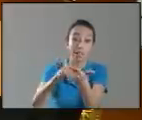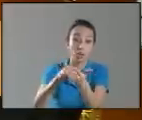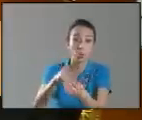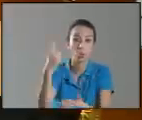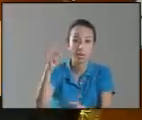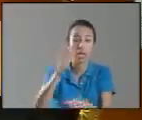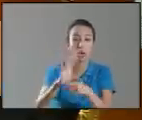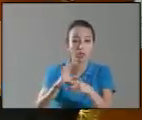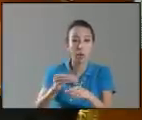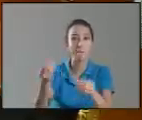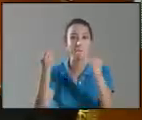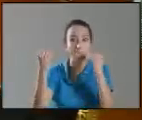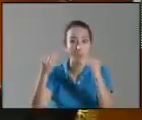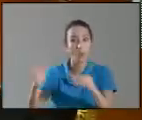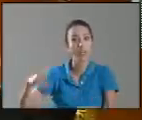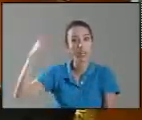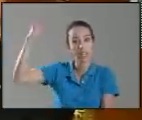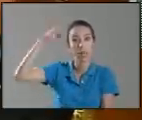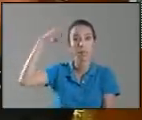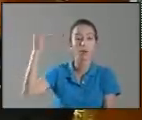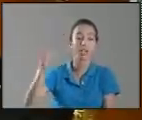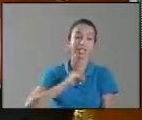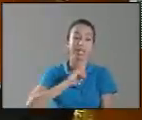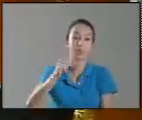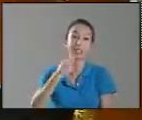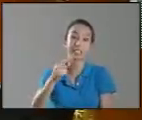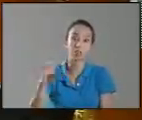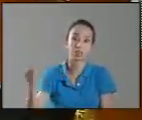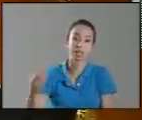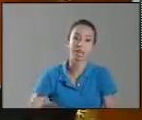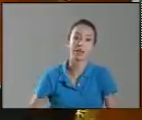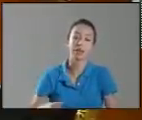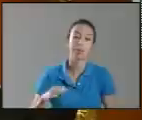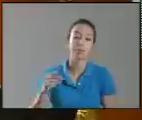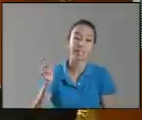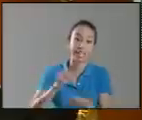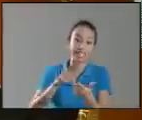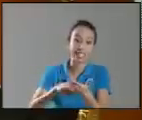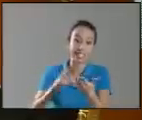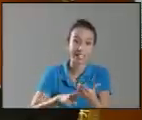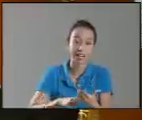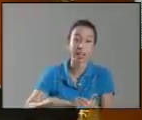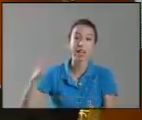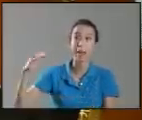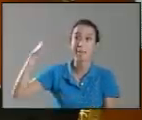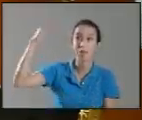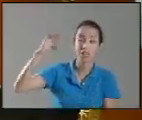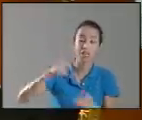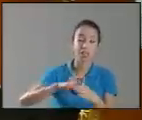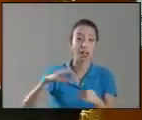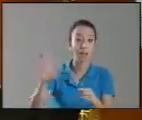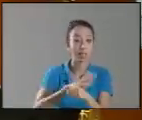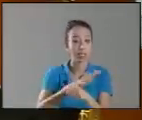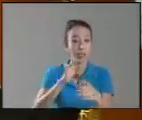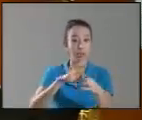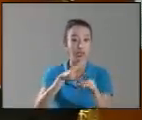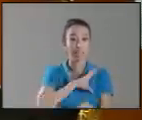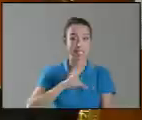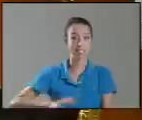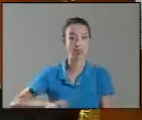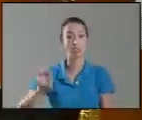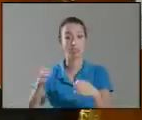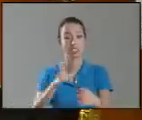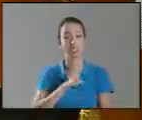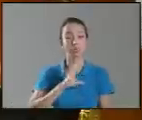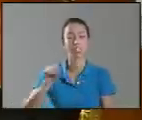común, pues. Pero le estamos exigiendo una cosa bien tremenda, porque le estamos diciendo que les vamos a poner la medida de la plenitud de Cristo.